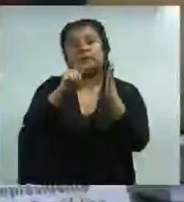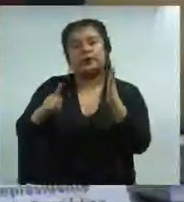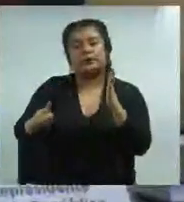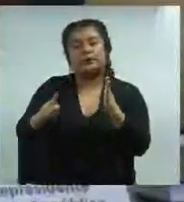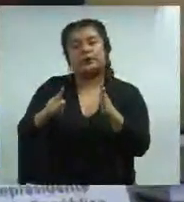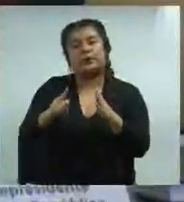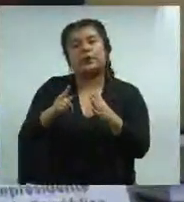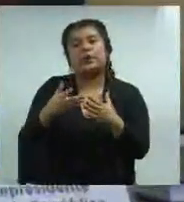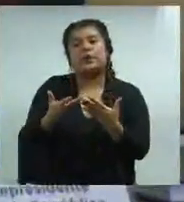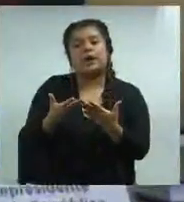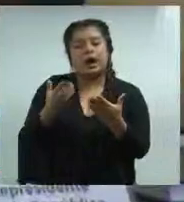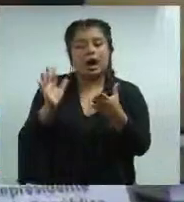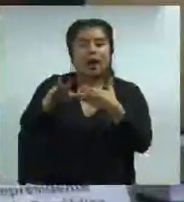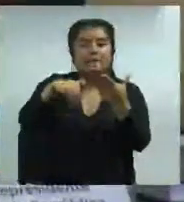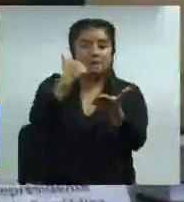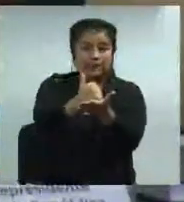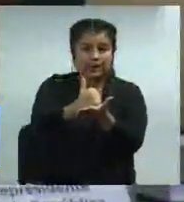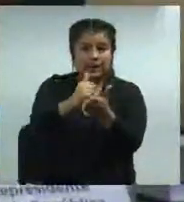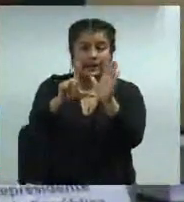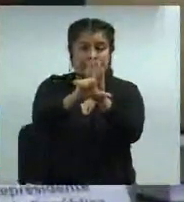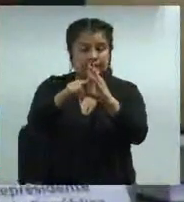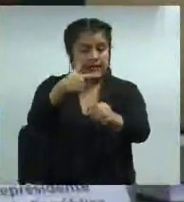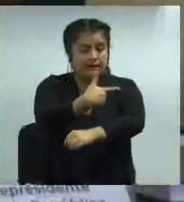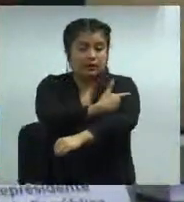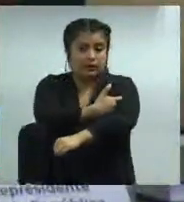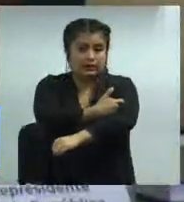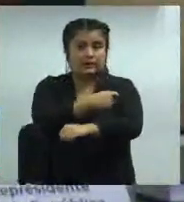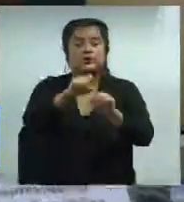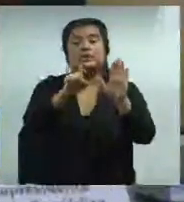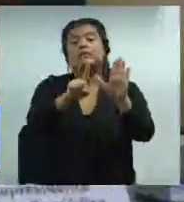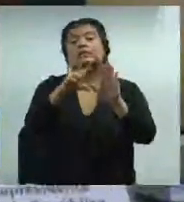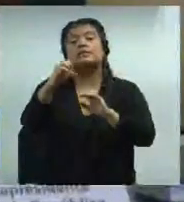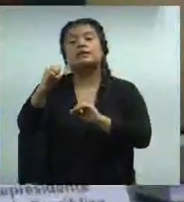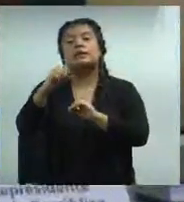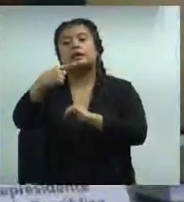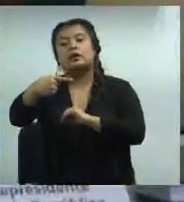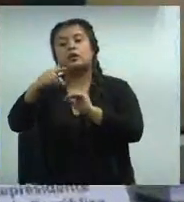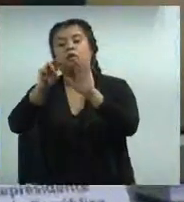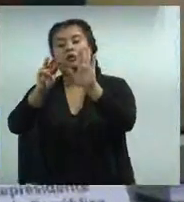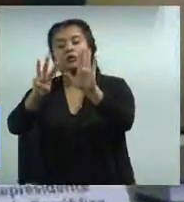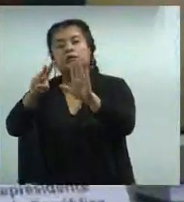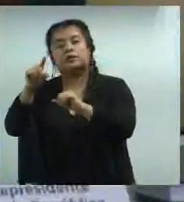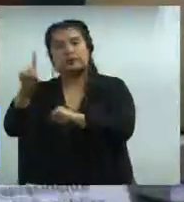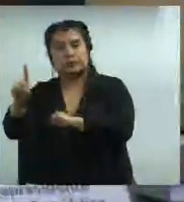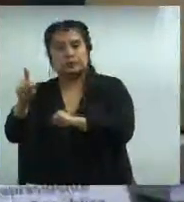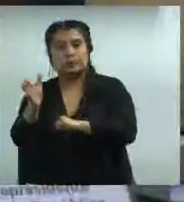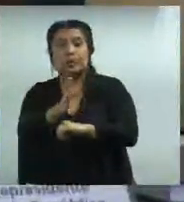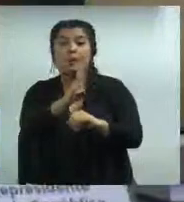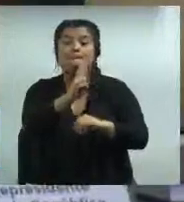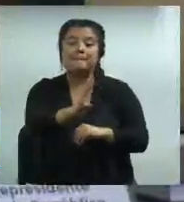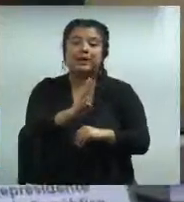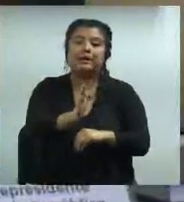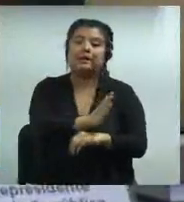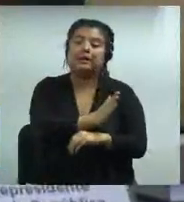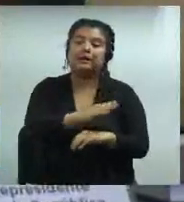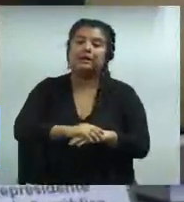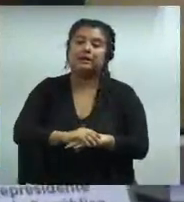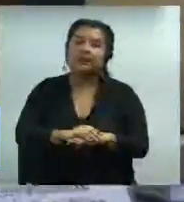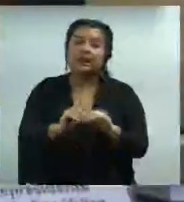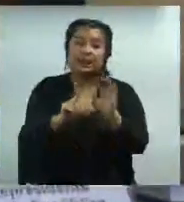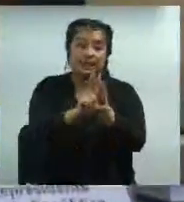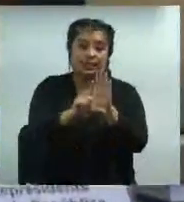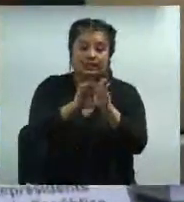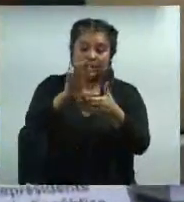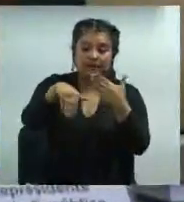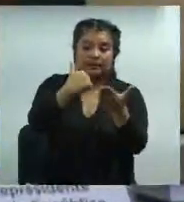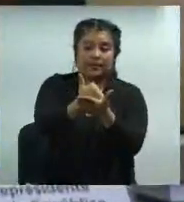que dispone a aprobar la ley de vacunación 6081. B. Proyecto de decreto que dispone a aprobar la ley